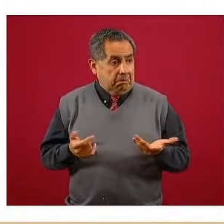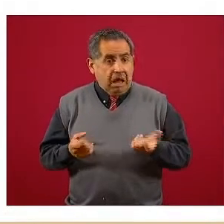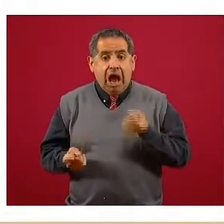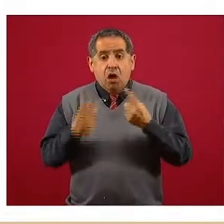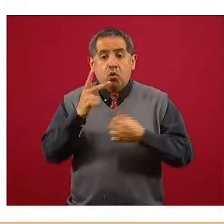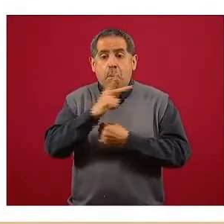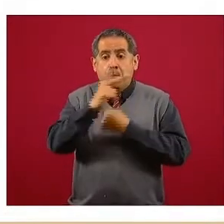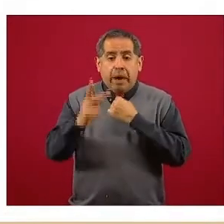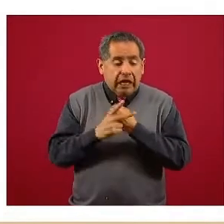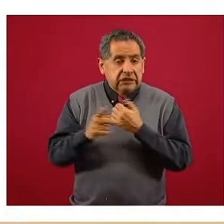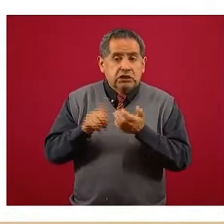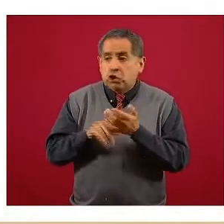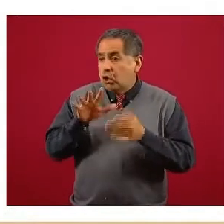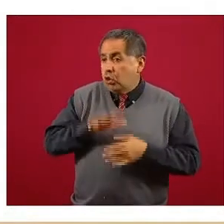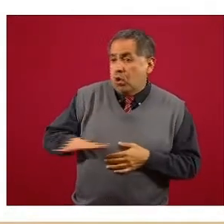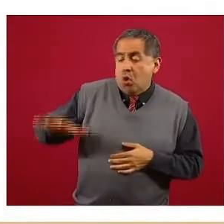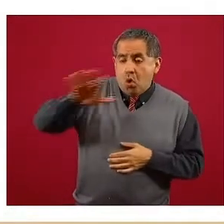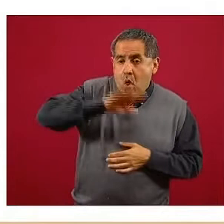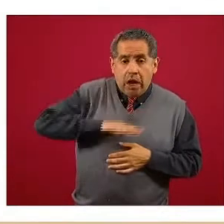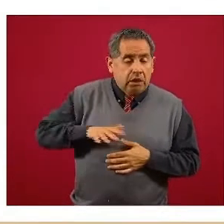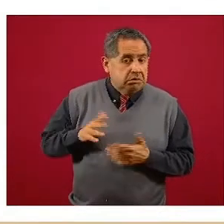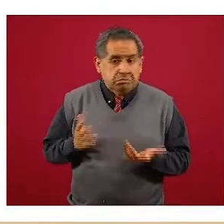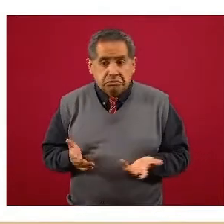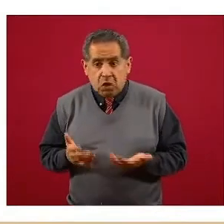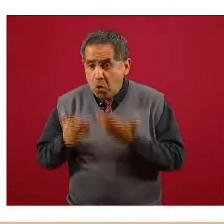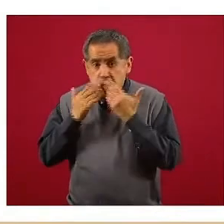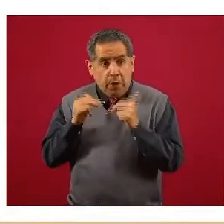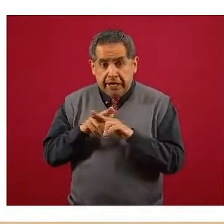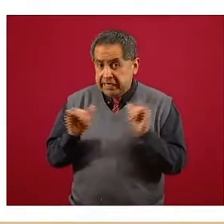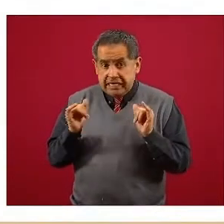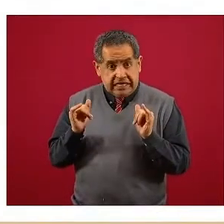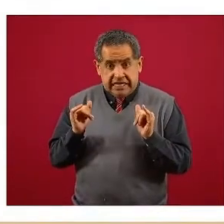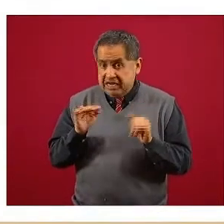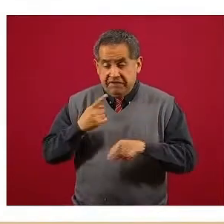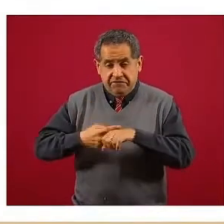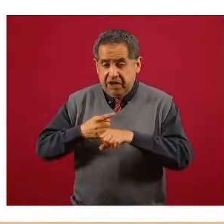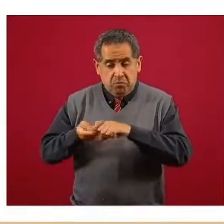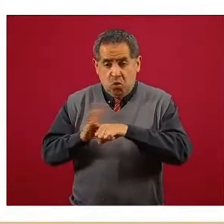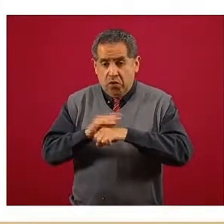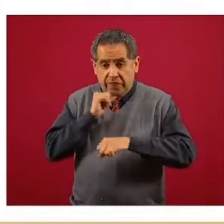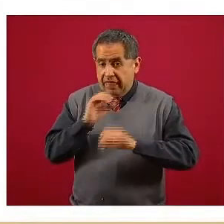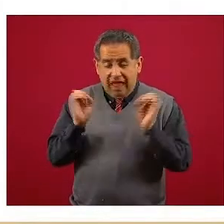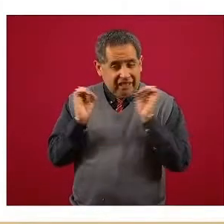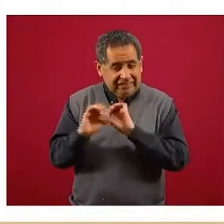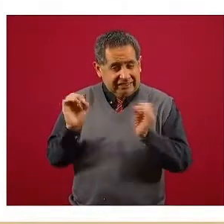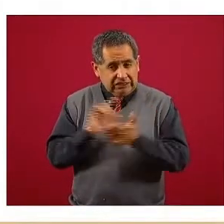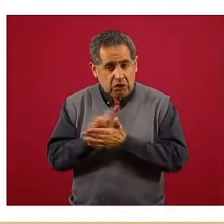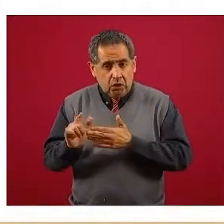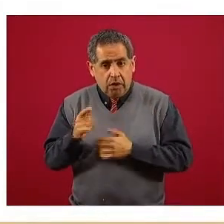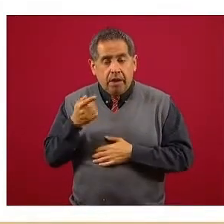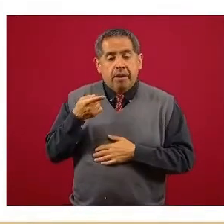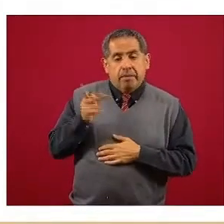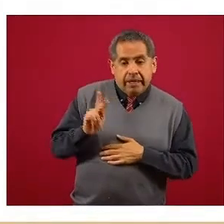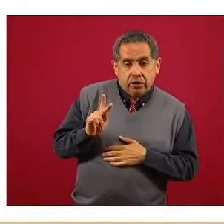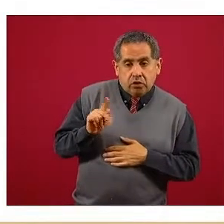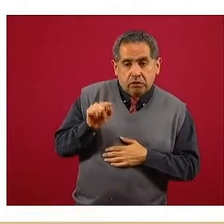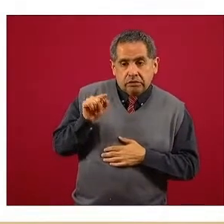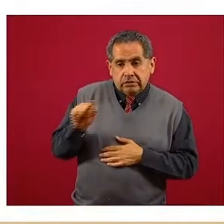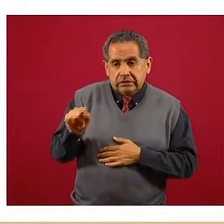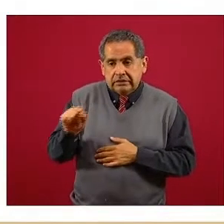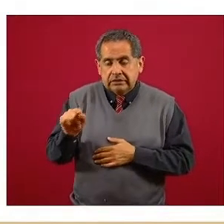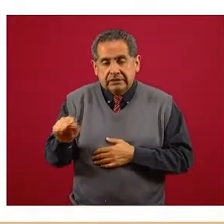a territorios o a áreas que precisamente no tienen casos en específico, pero que